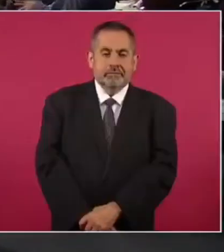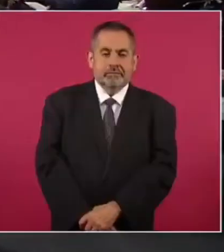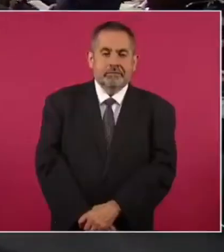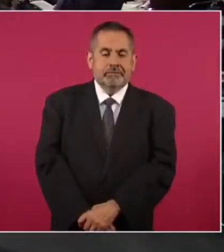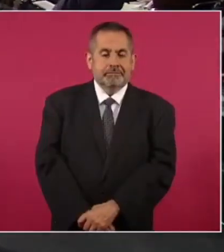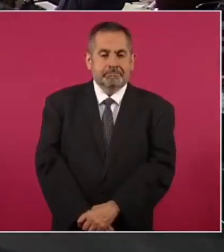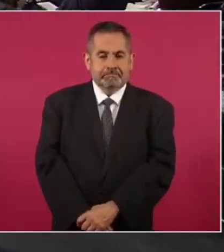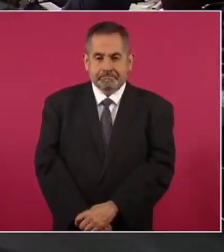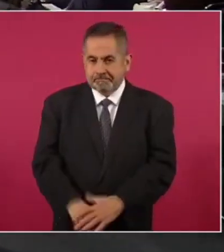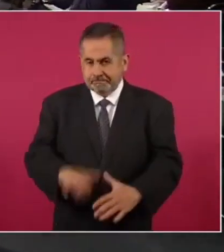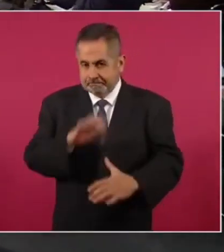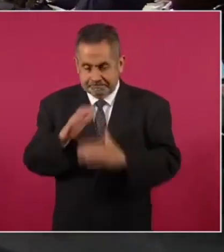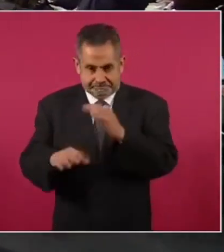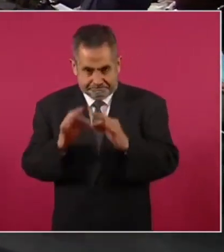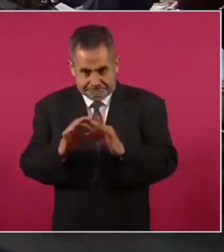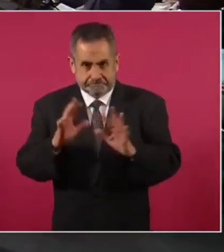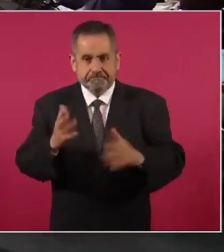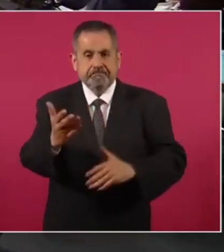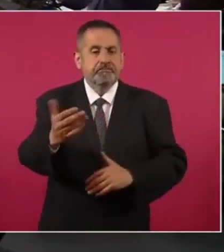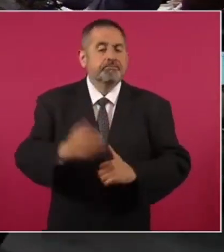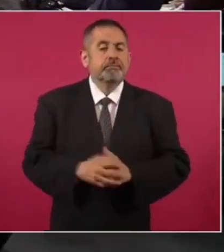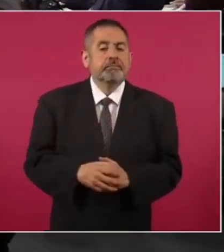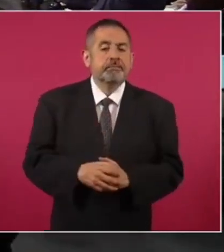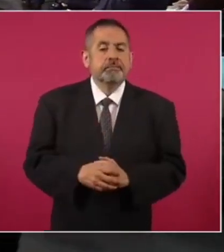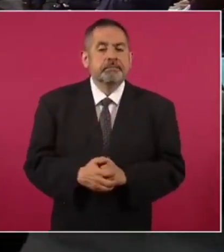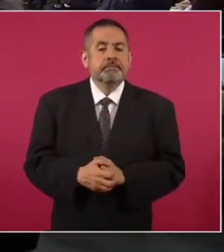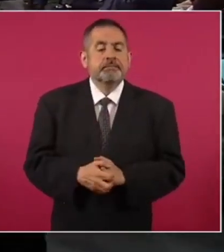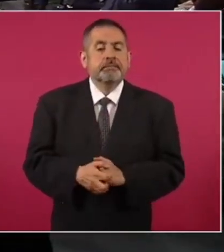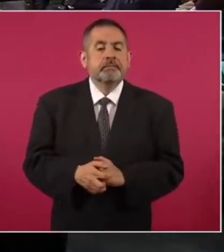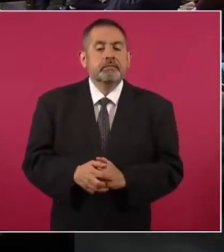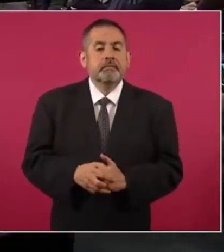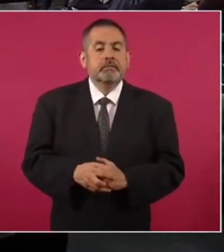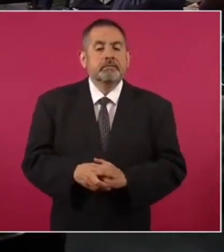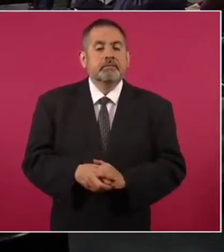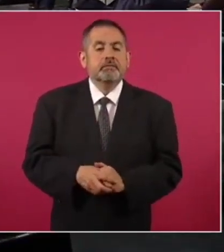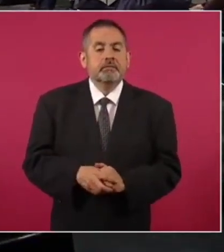Bueno, ya terminamos. Quedamos en